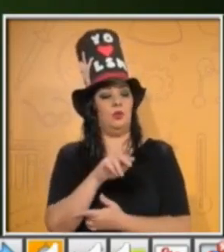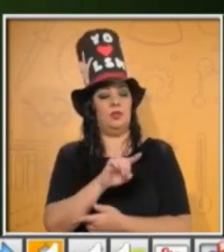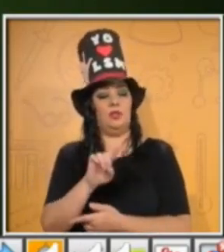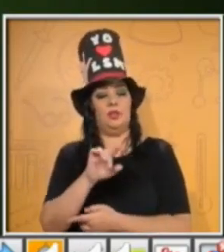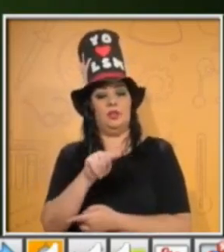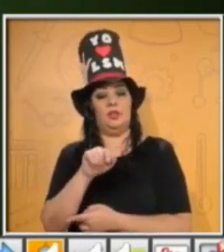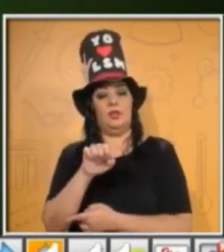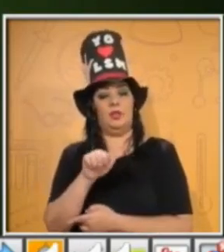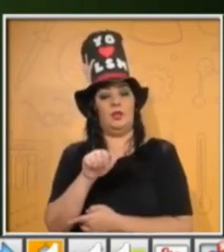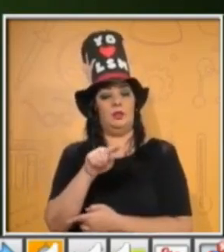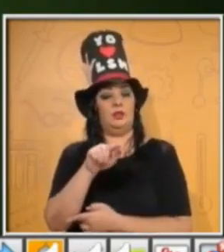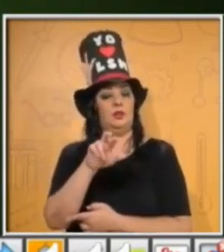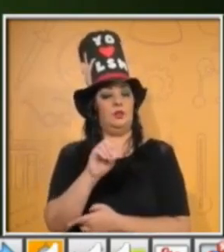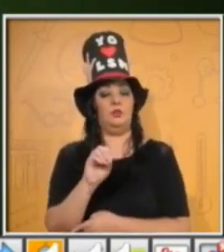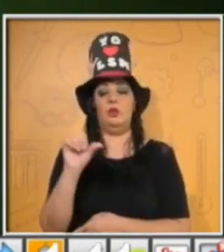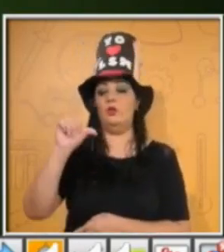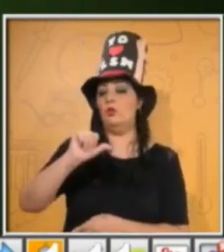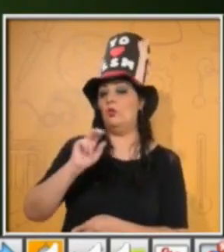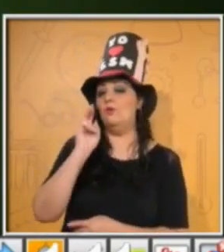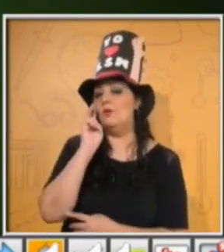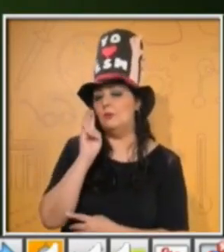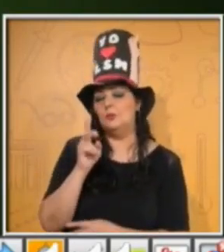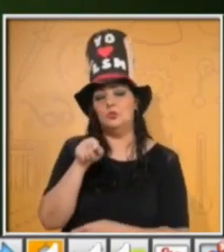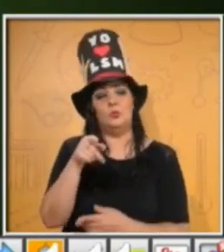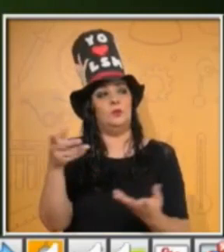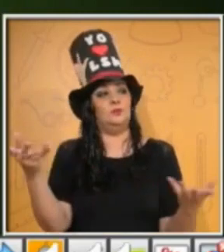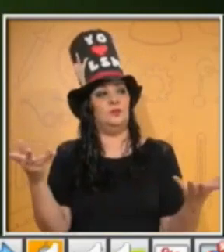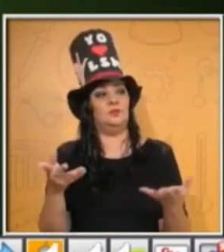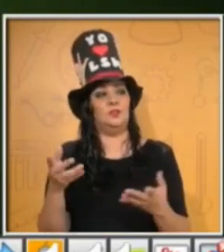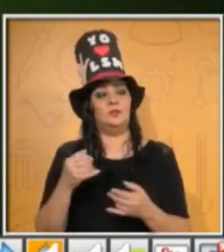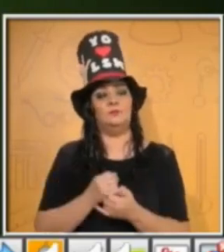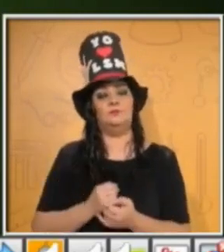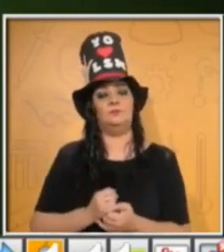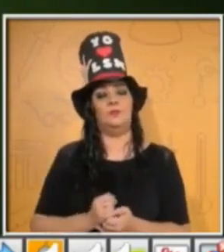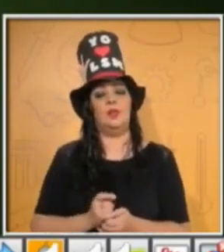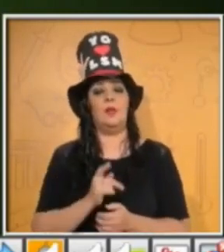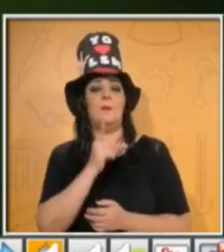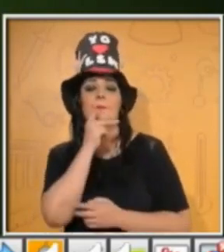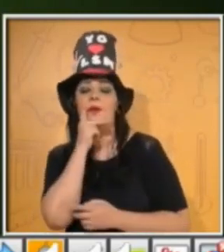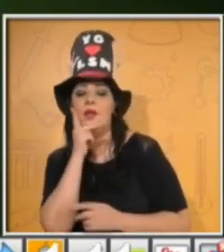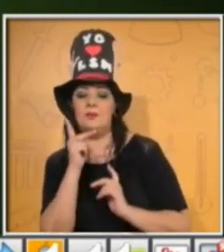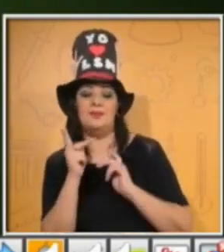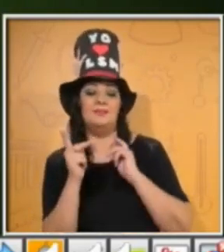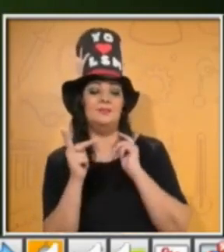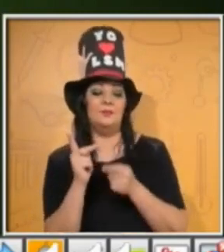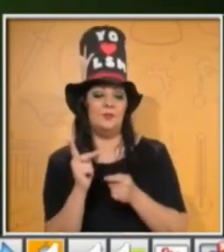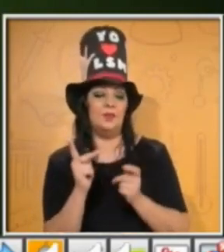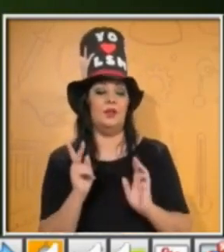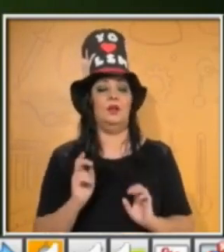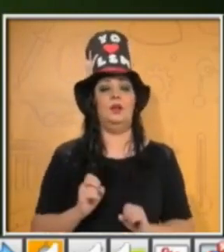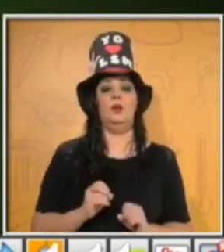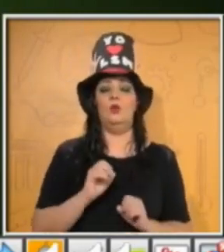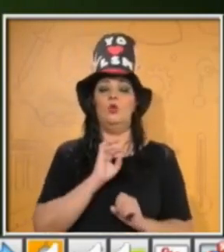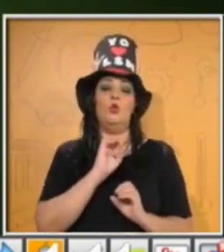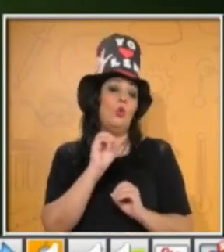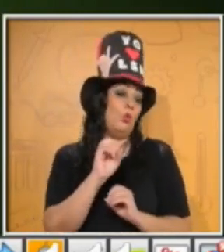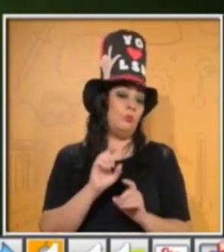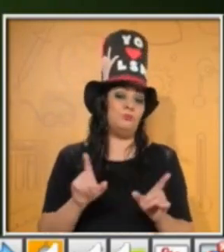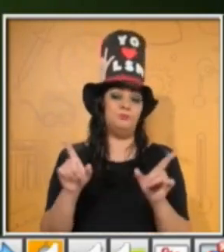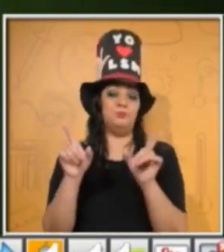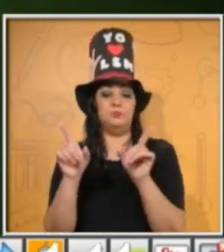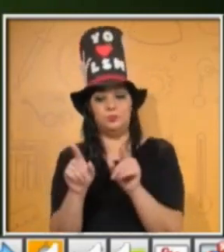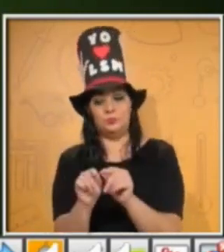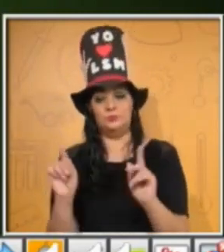hoy. Para hacerlo vas a utilizar el concepto y la descripción, o puede ser mediante un resumen de